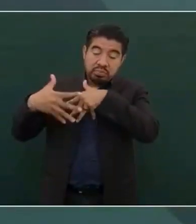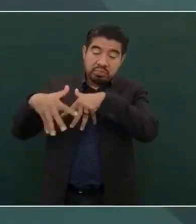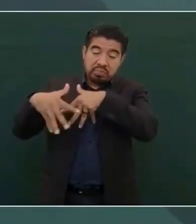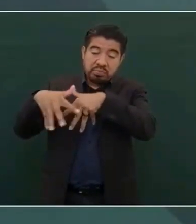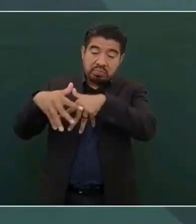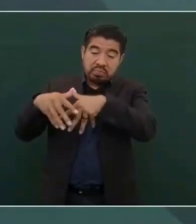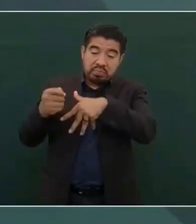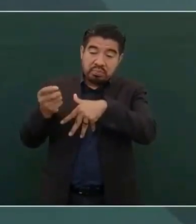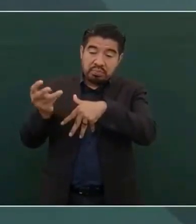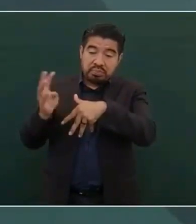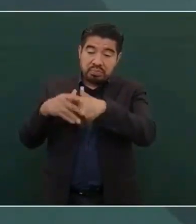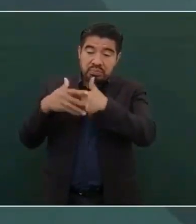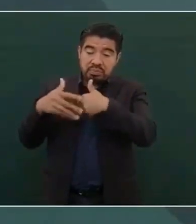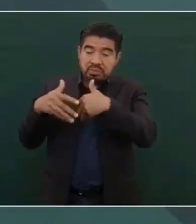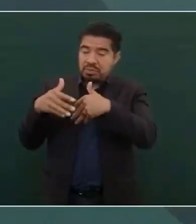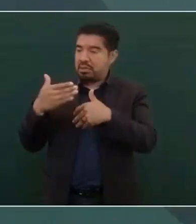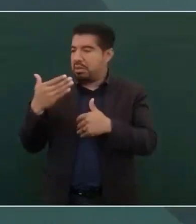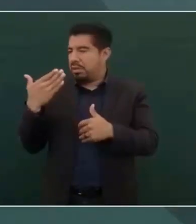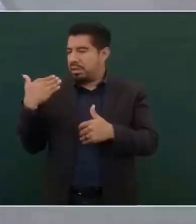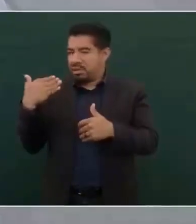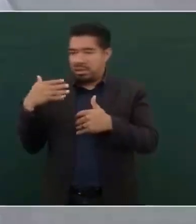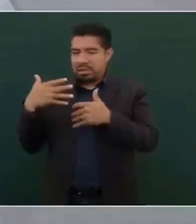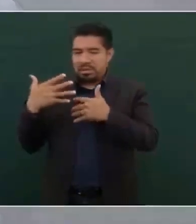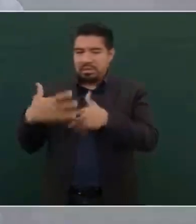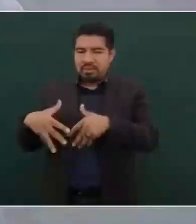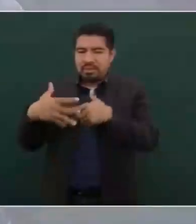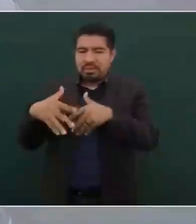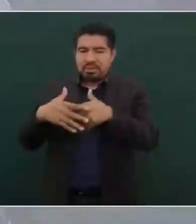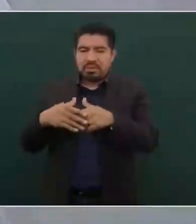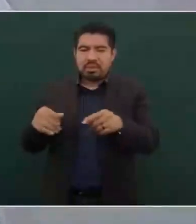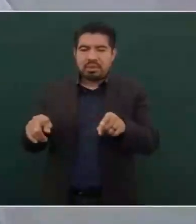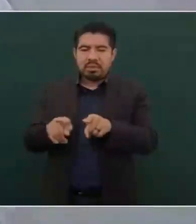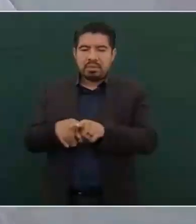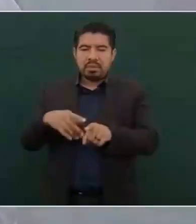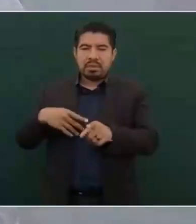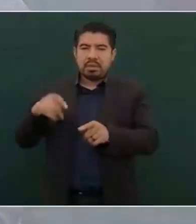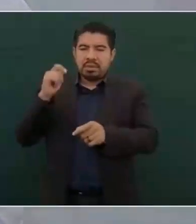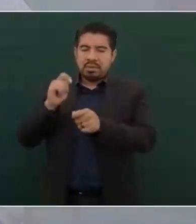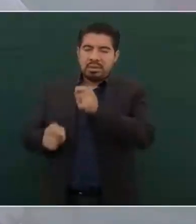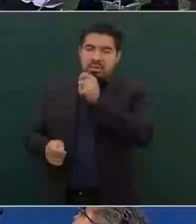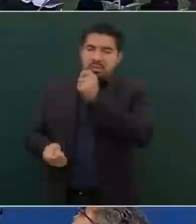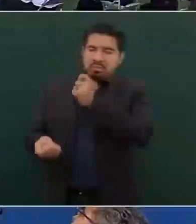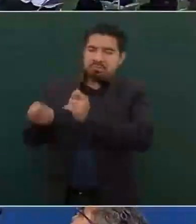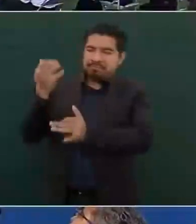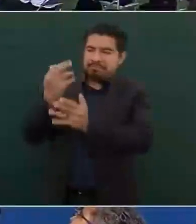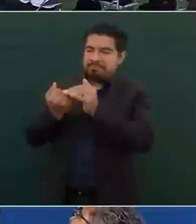reaccionarios hace poco, también quemaron unas figuras.